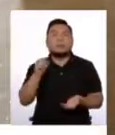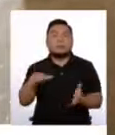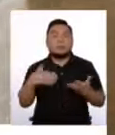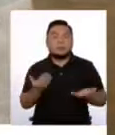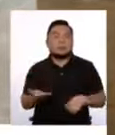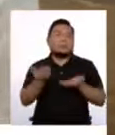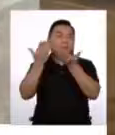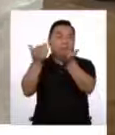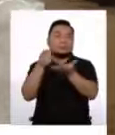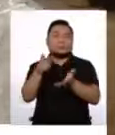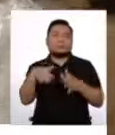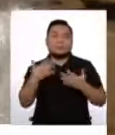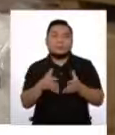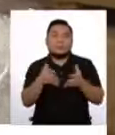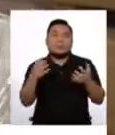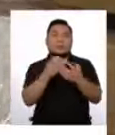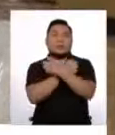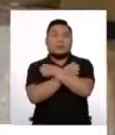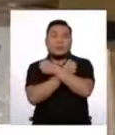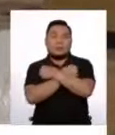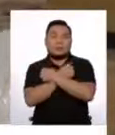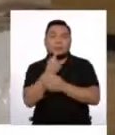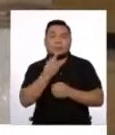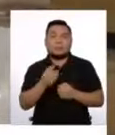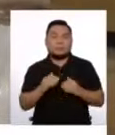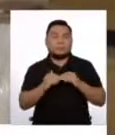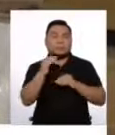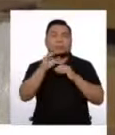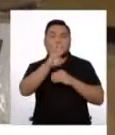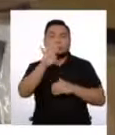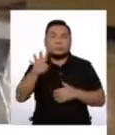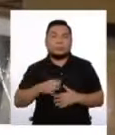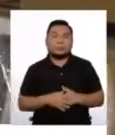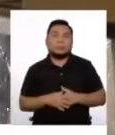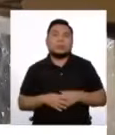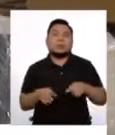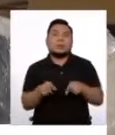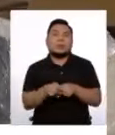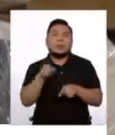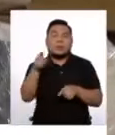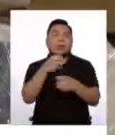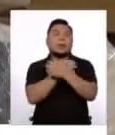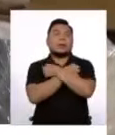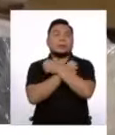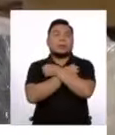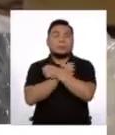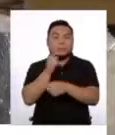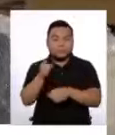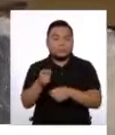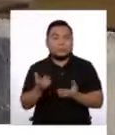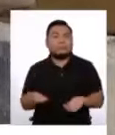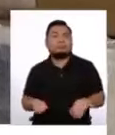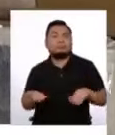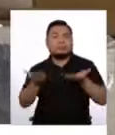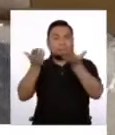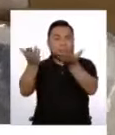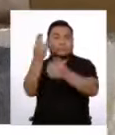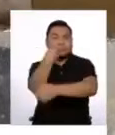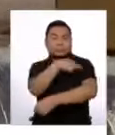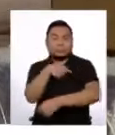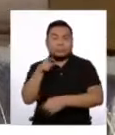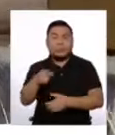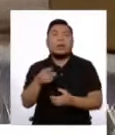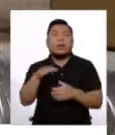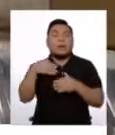de Lambayeque, subirla a 44. En el plan de expansión del Lambayeque, esta capacidad de unidad de cuidados intensivos se va a